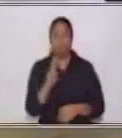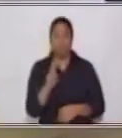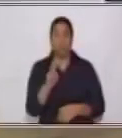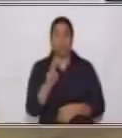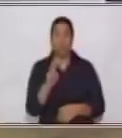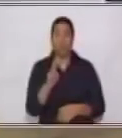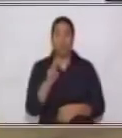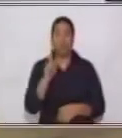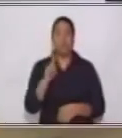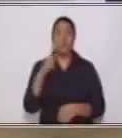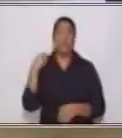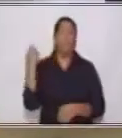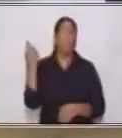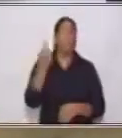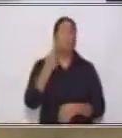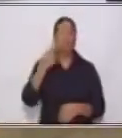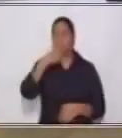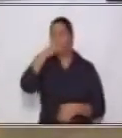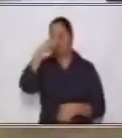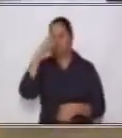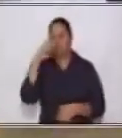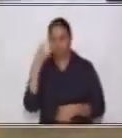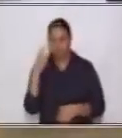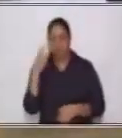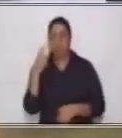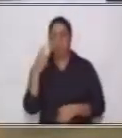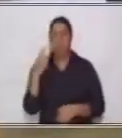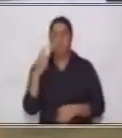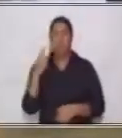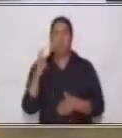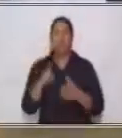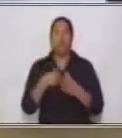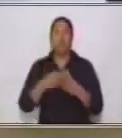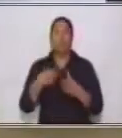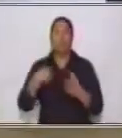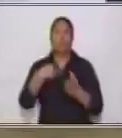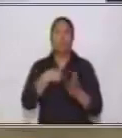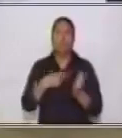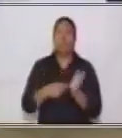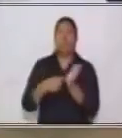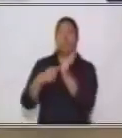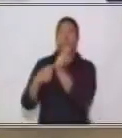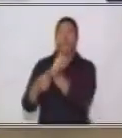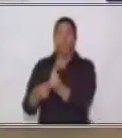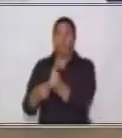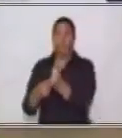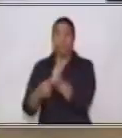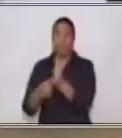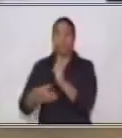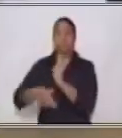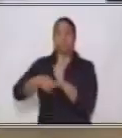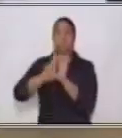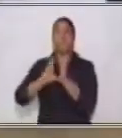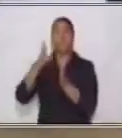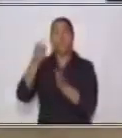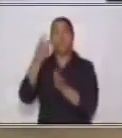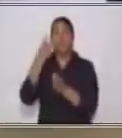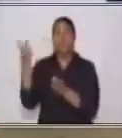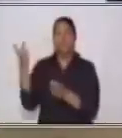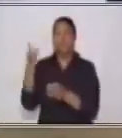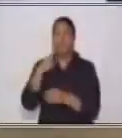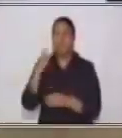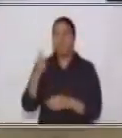los trabajos, al momento de presentar las conclusiones, se repetirá esta fórmula. En